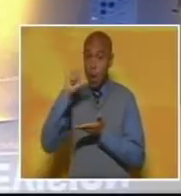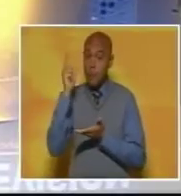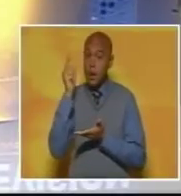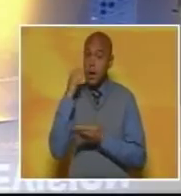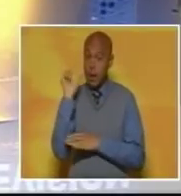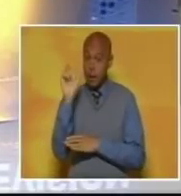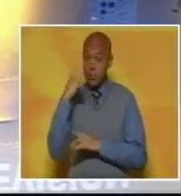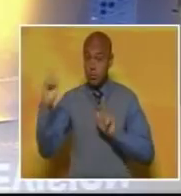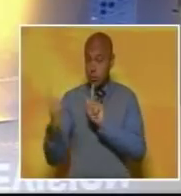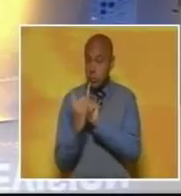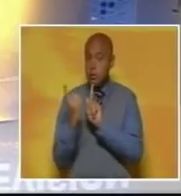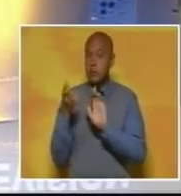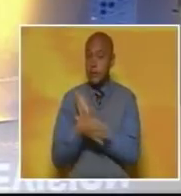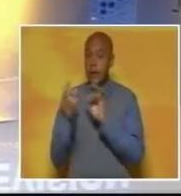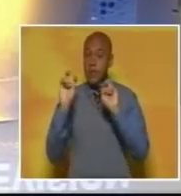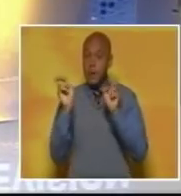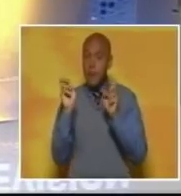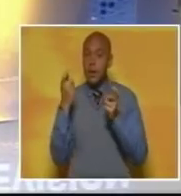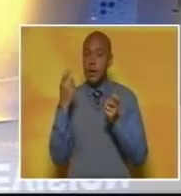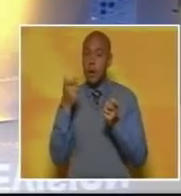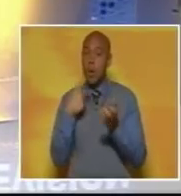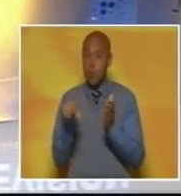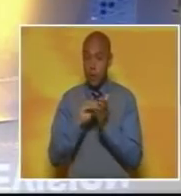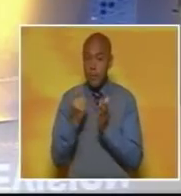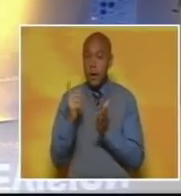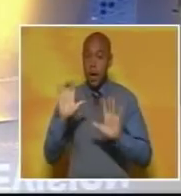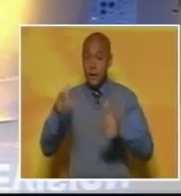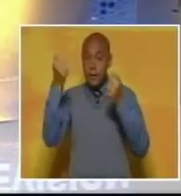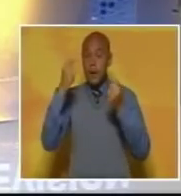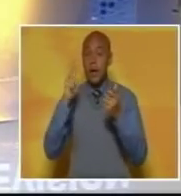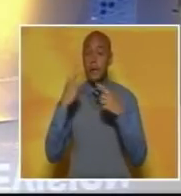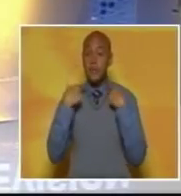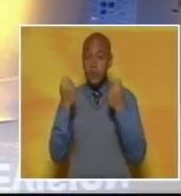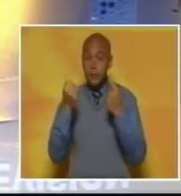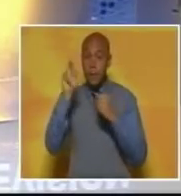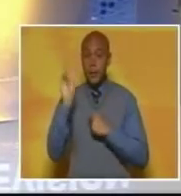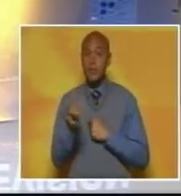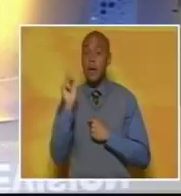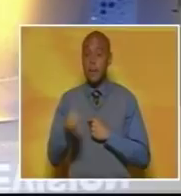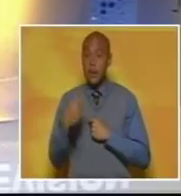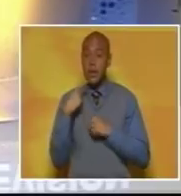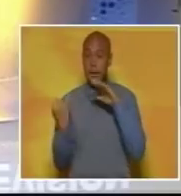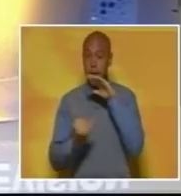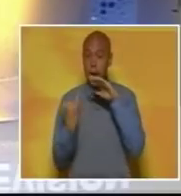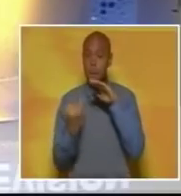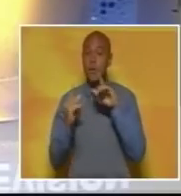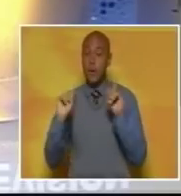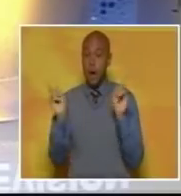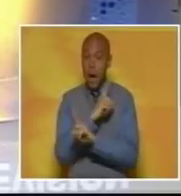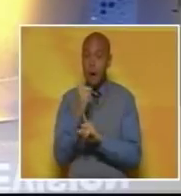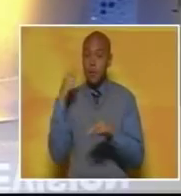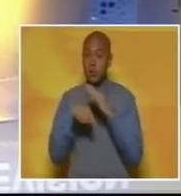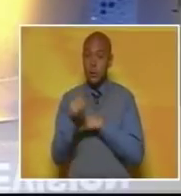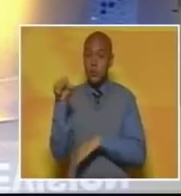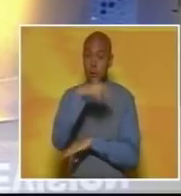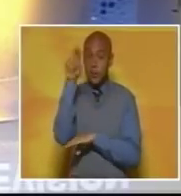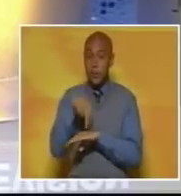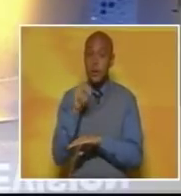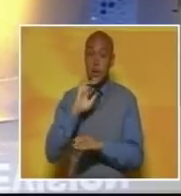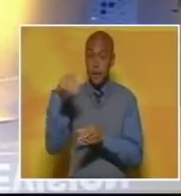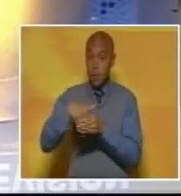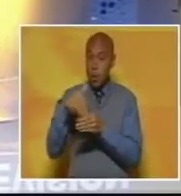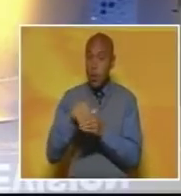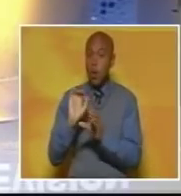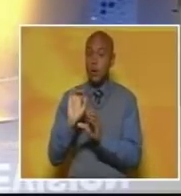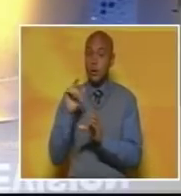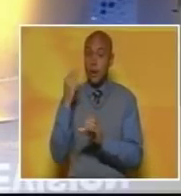Rouhani, trataron temas como la reactivación de la economía venezolana y la reinstitucionalización del Parlamento a través de las elecciones legislativas